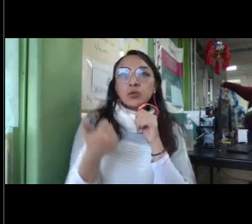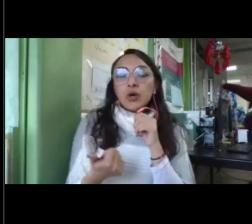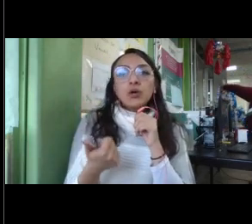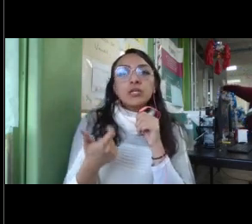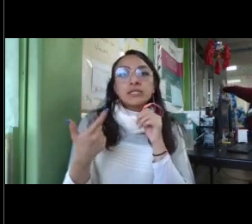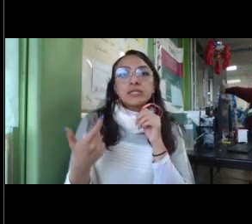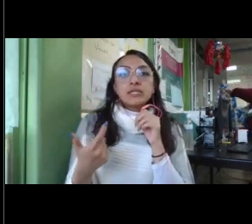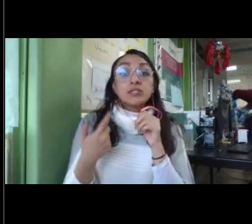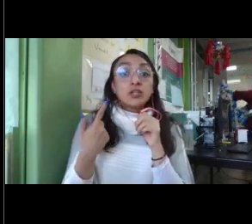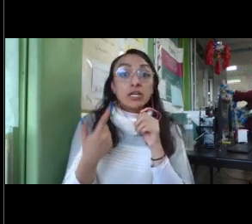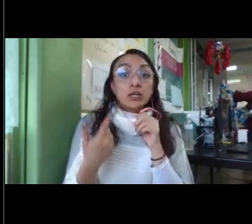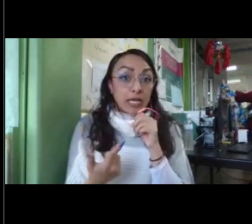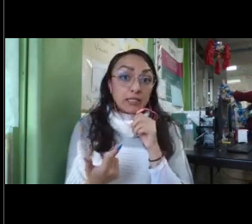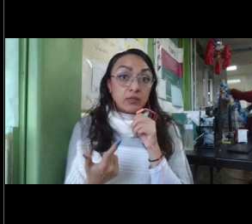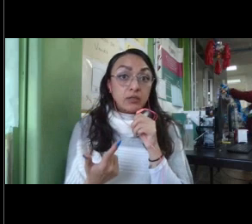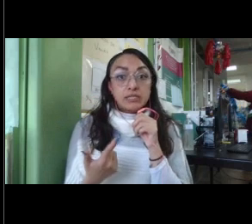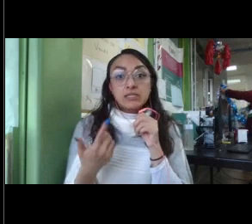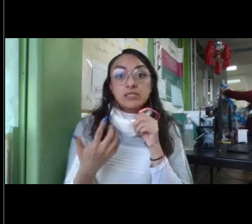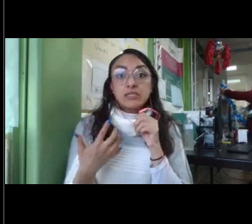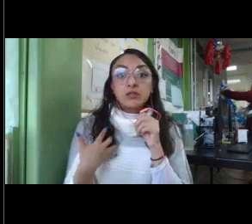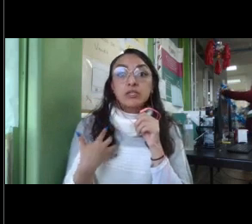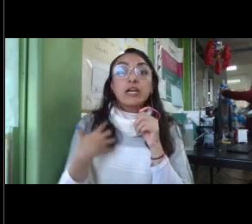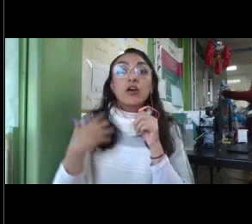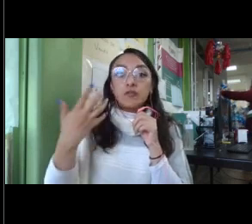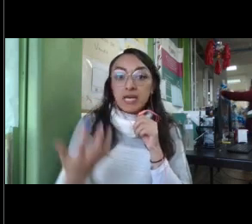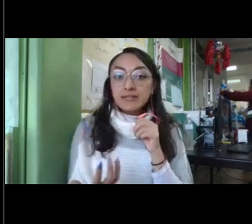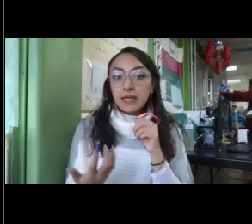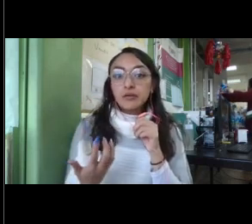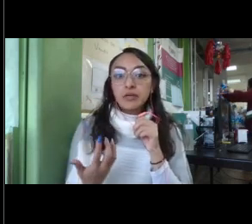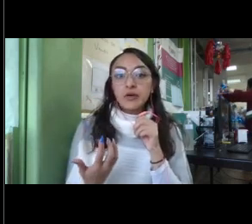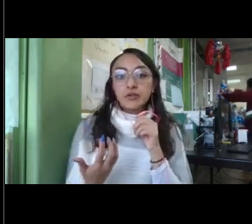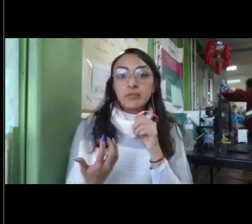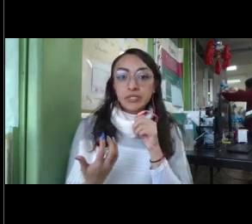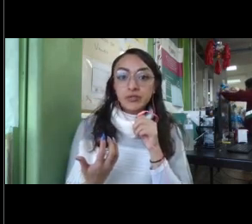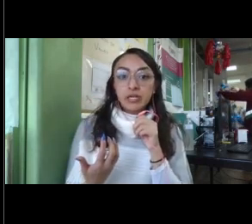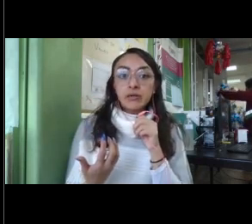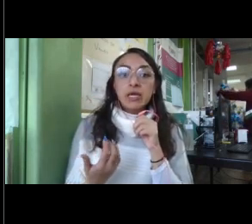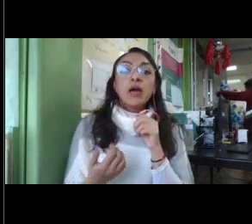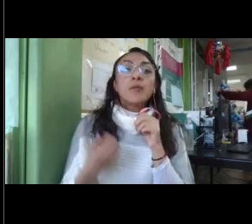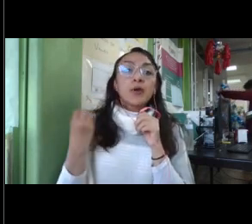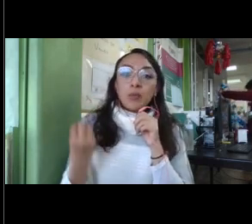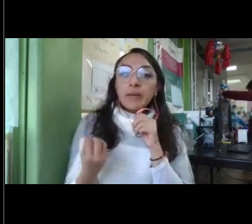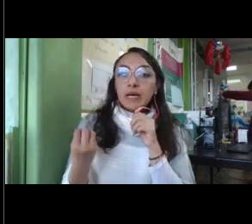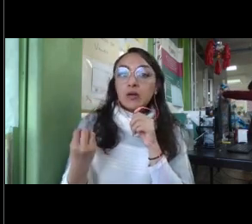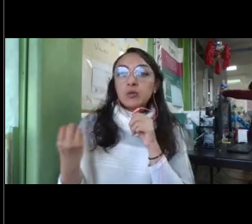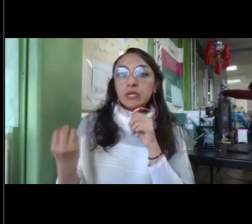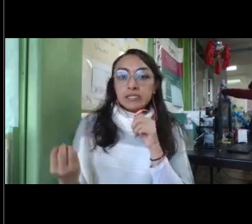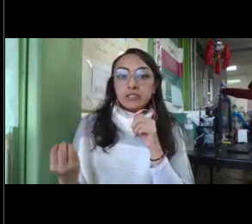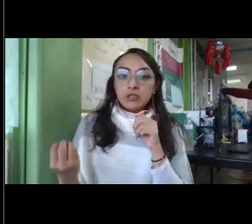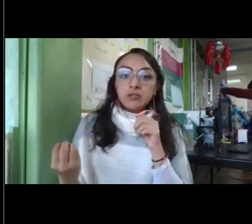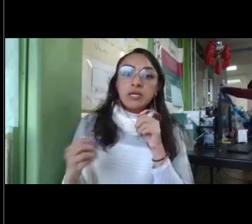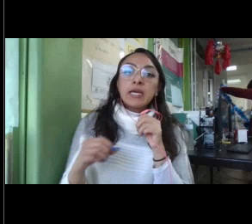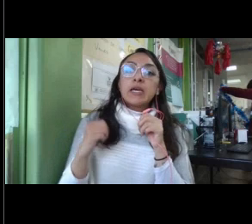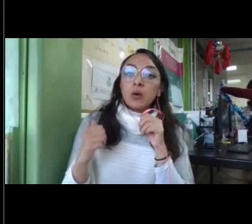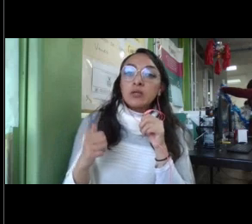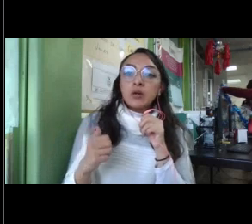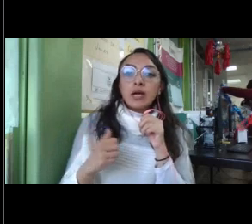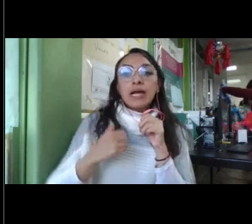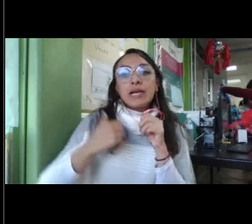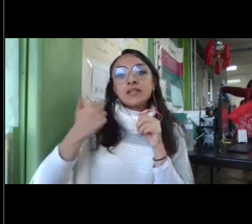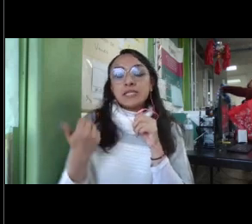de unión, esta sensación de contacto, esta sensación de confianza con la otra persona, promueve la comunicación